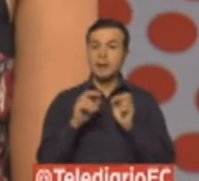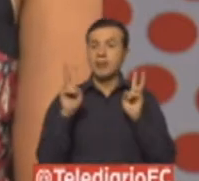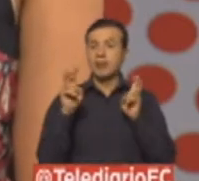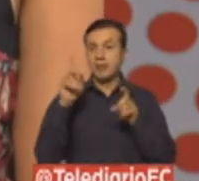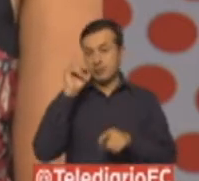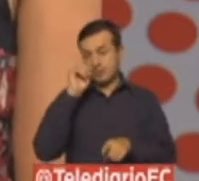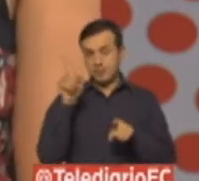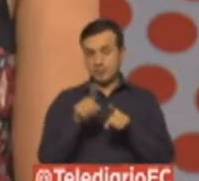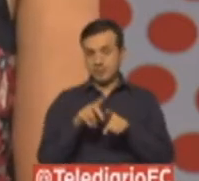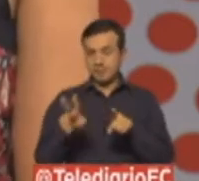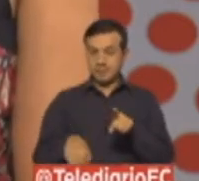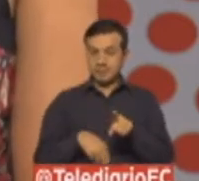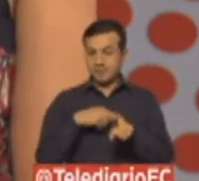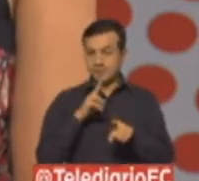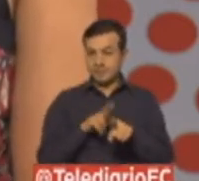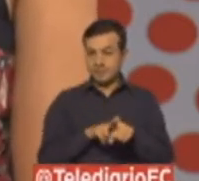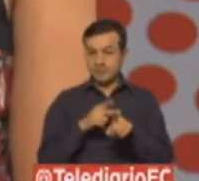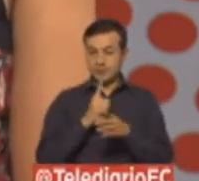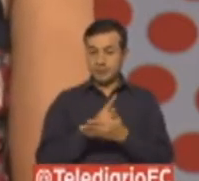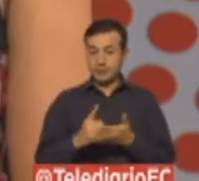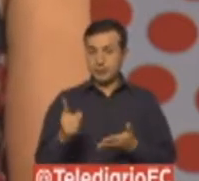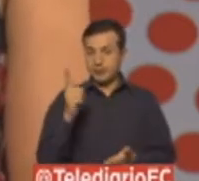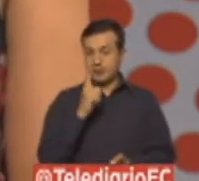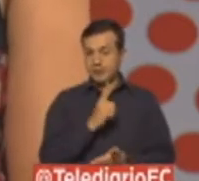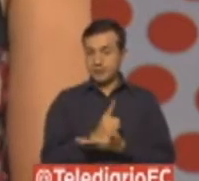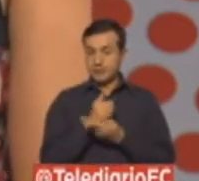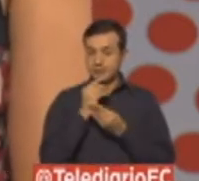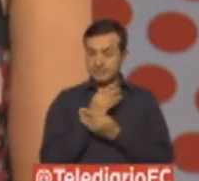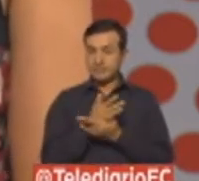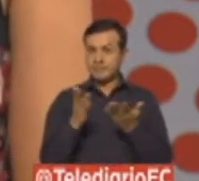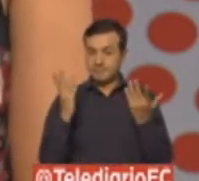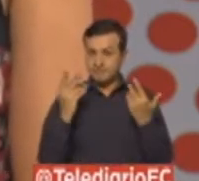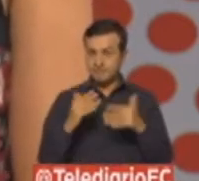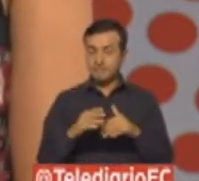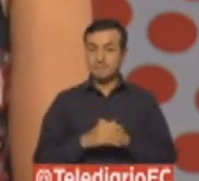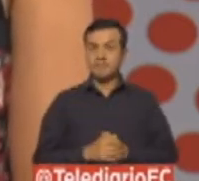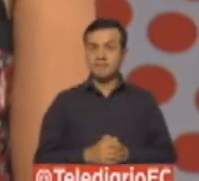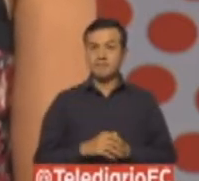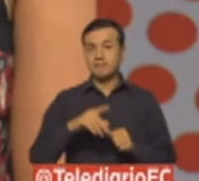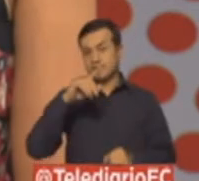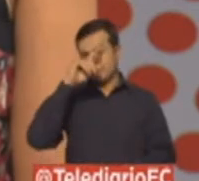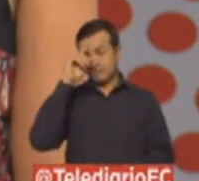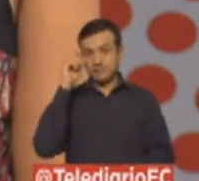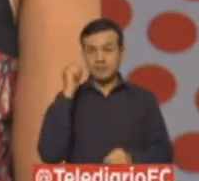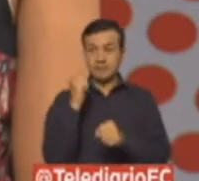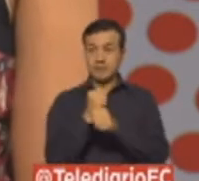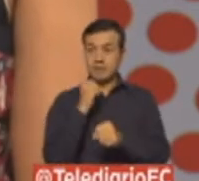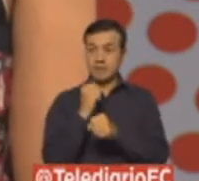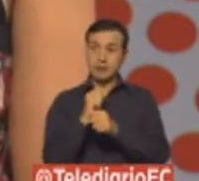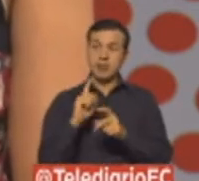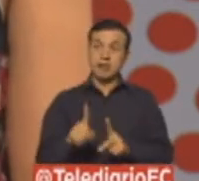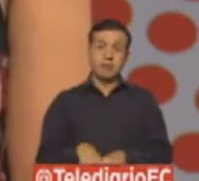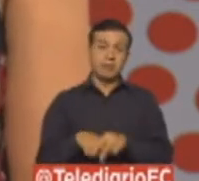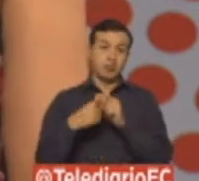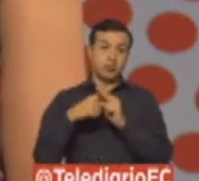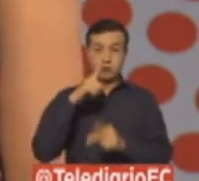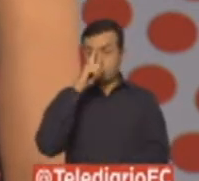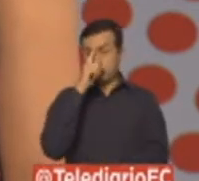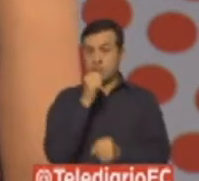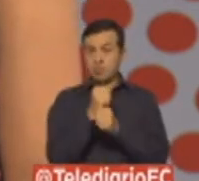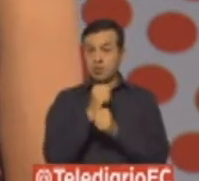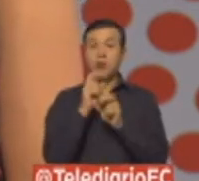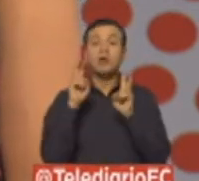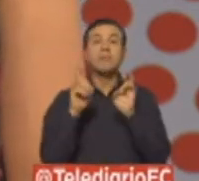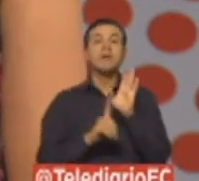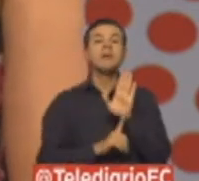del acuerdo nacional que la semana pasada precisamente trabajo o empezó a las mesas de trabajo en desarrollo